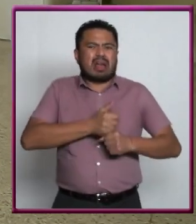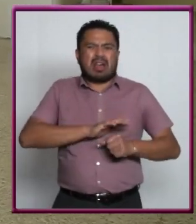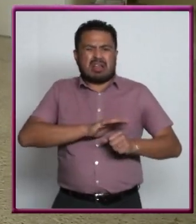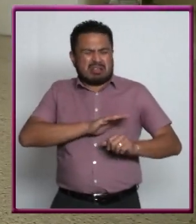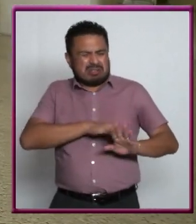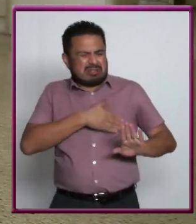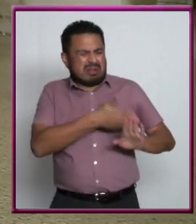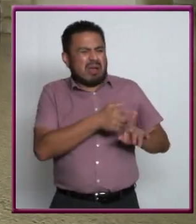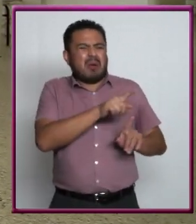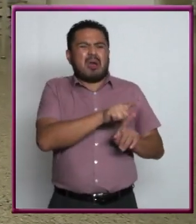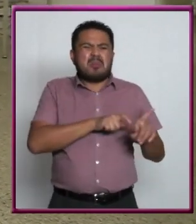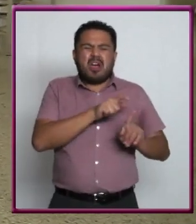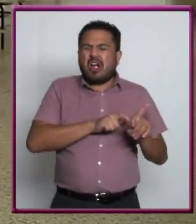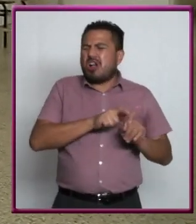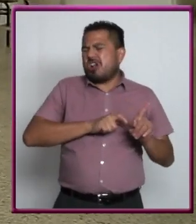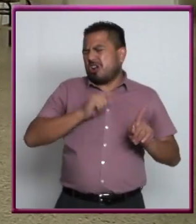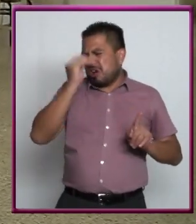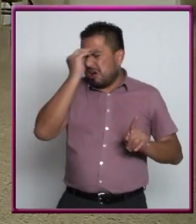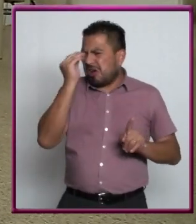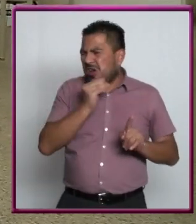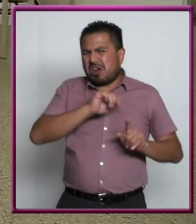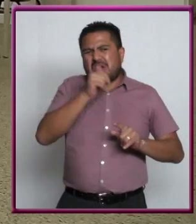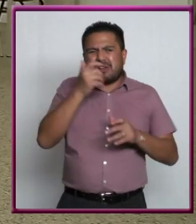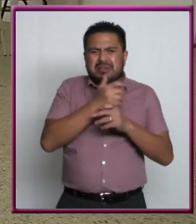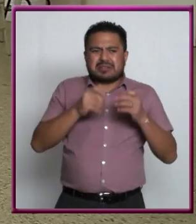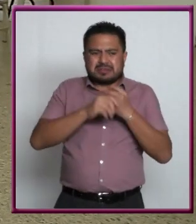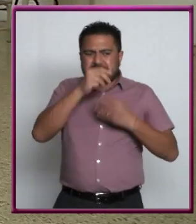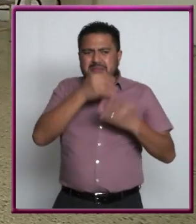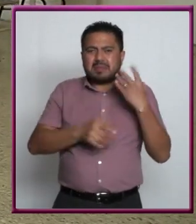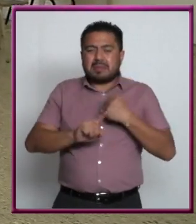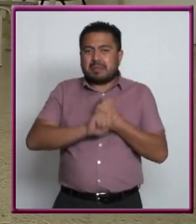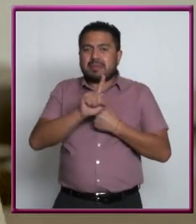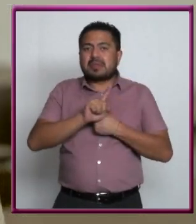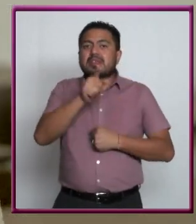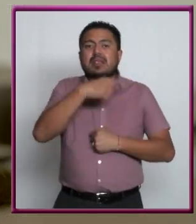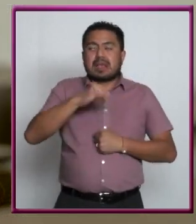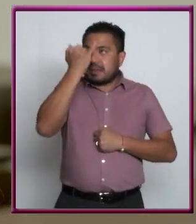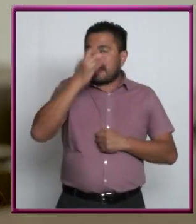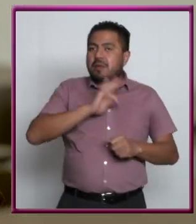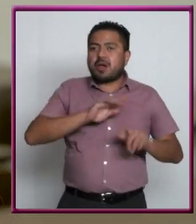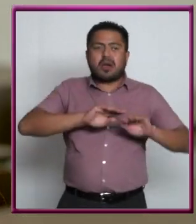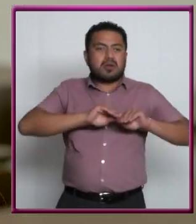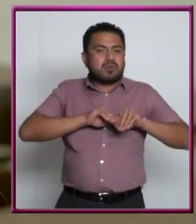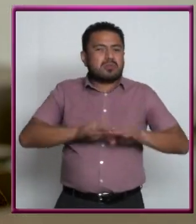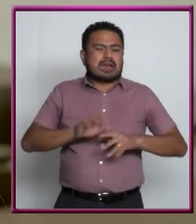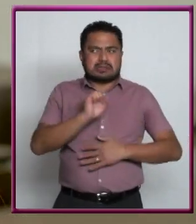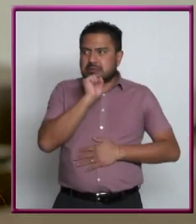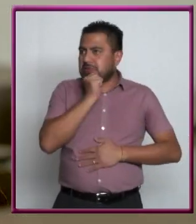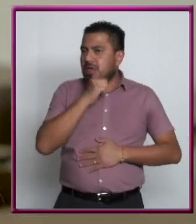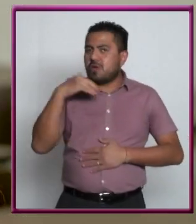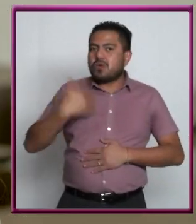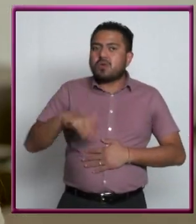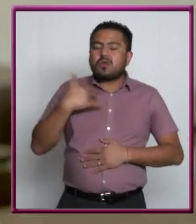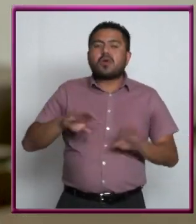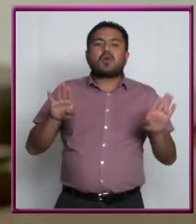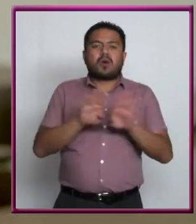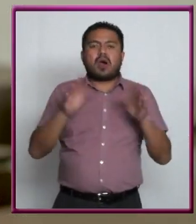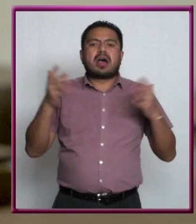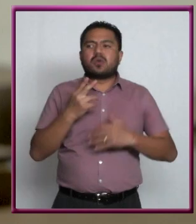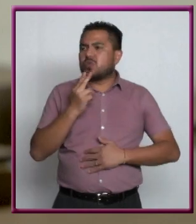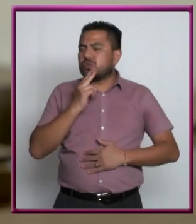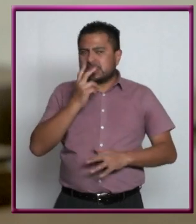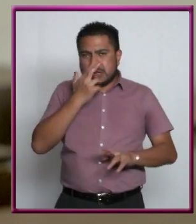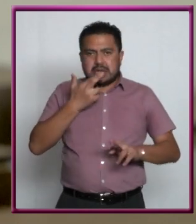con esto sufrir ciberbullying, sextortion, grooming, entre otros peligros. Si consideramos que una imagen puede volverse viral en